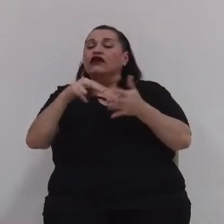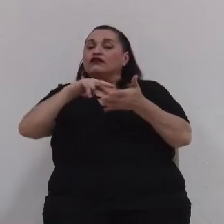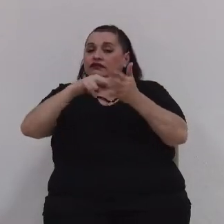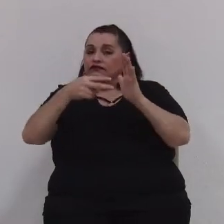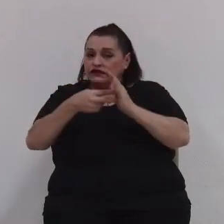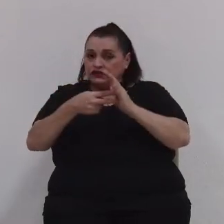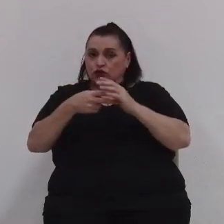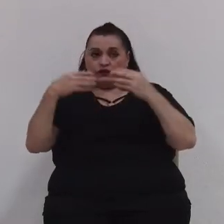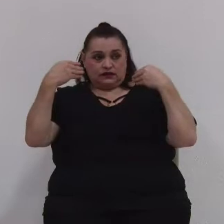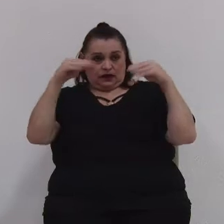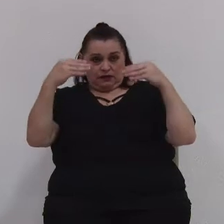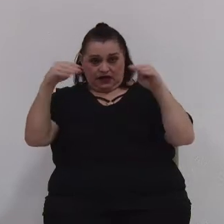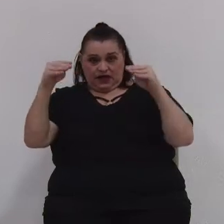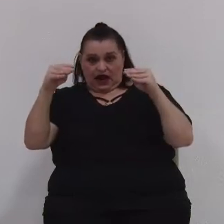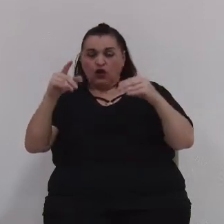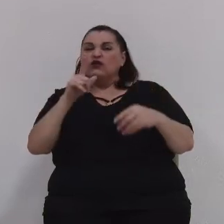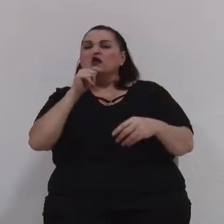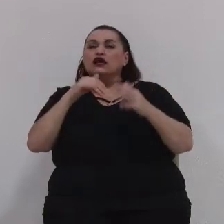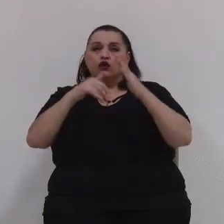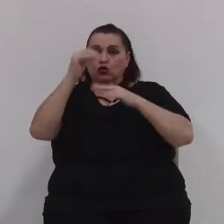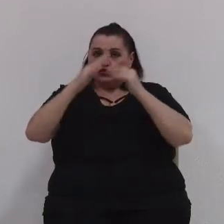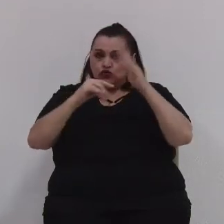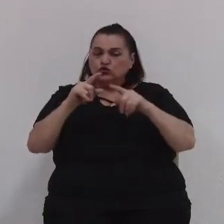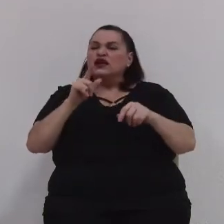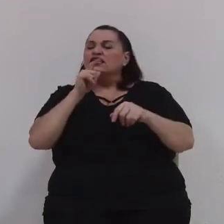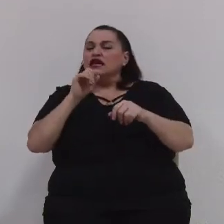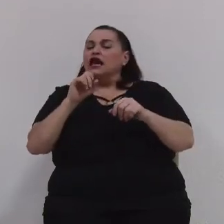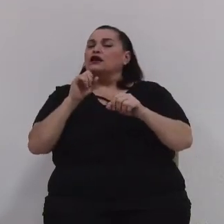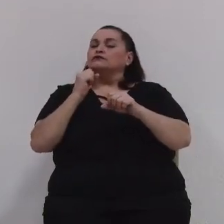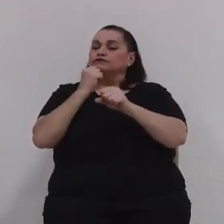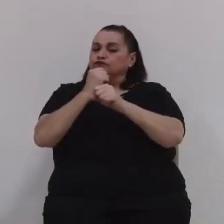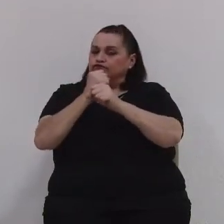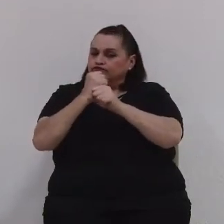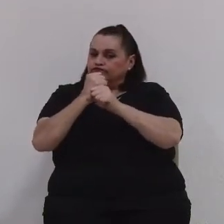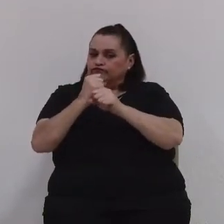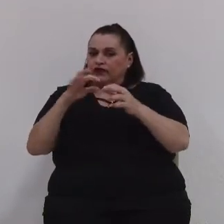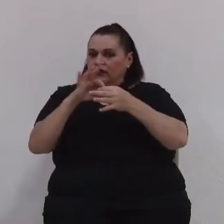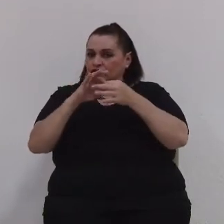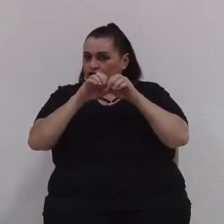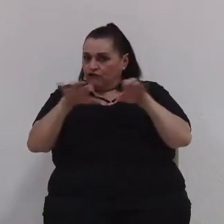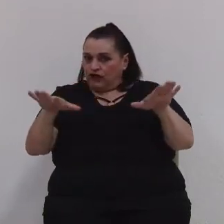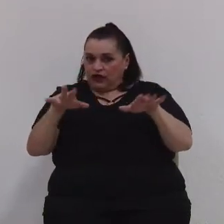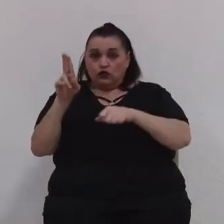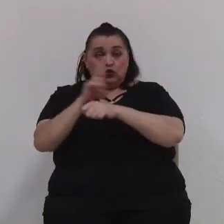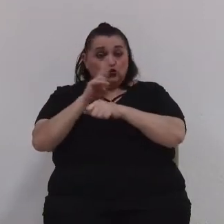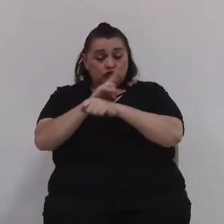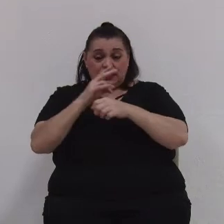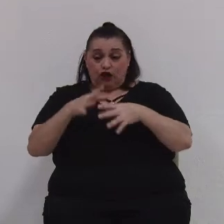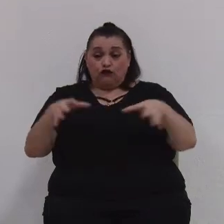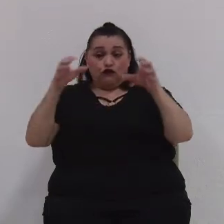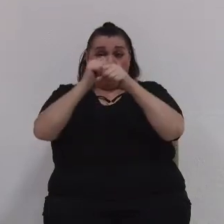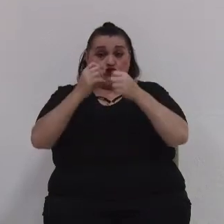del mercado, de quién construye y quién opera la red, y usar los fondos públicos que ya están como subsidio a la demanda. Eso